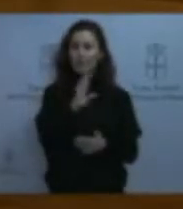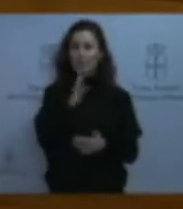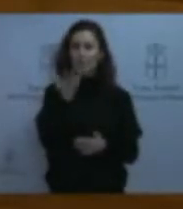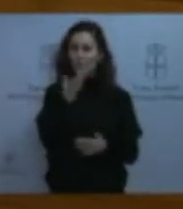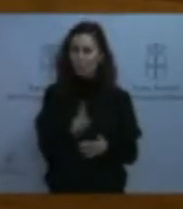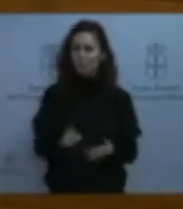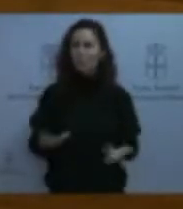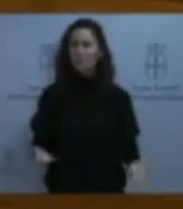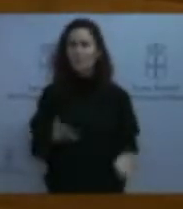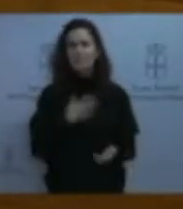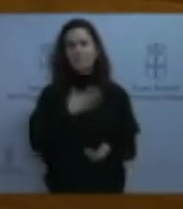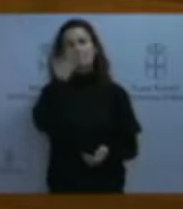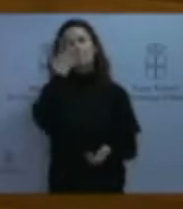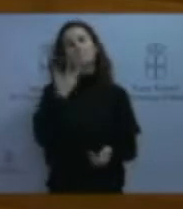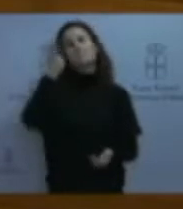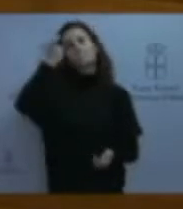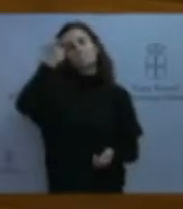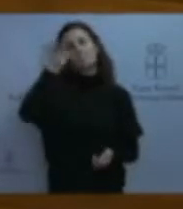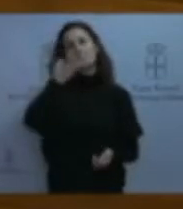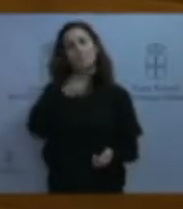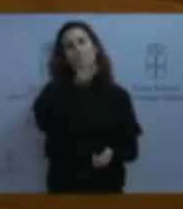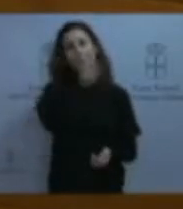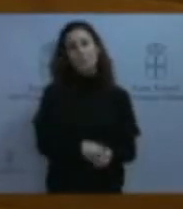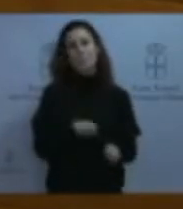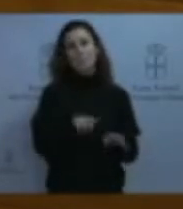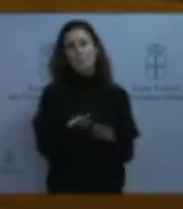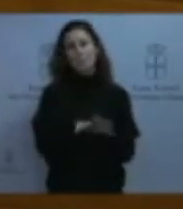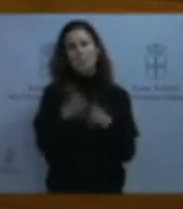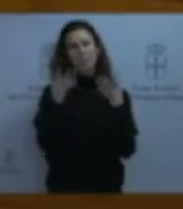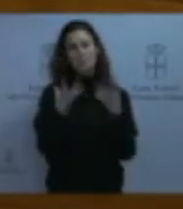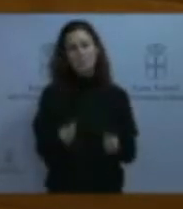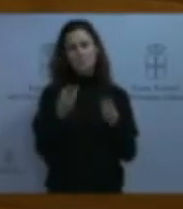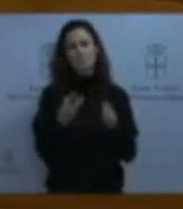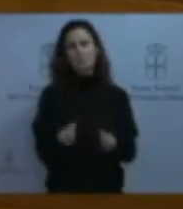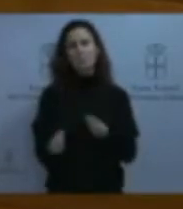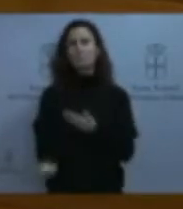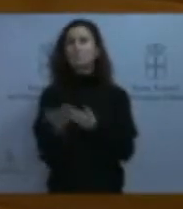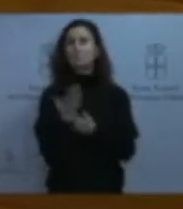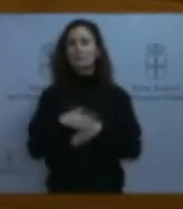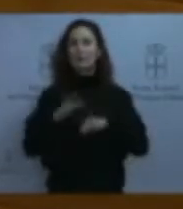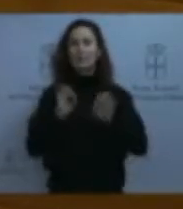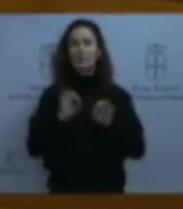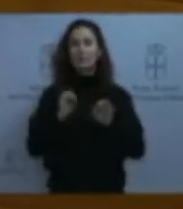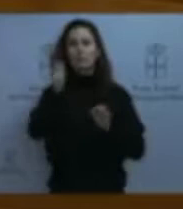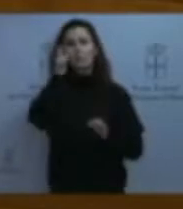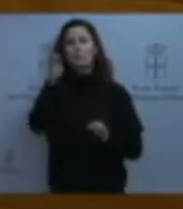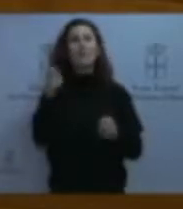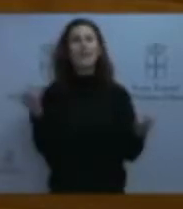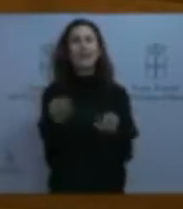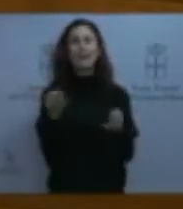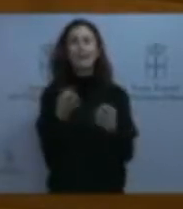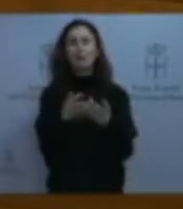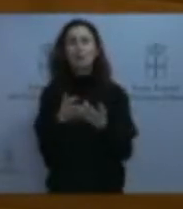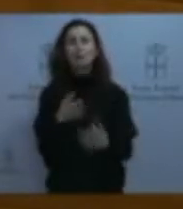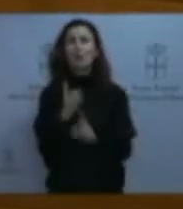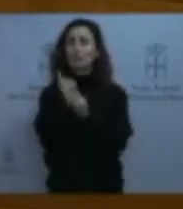saber ustedes, además de criticarlo todo, qué es lo que proponen en relación al medio rural asturiano, qué es lo que proponen en la lucha contra el fuego, además de